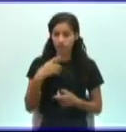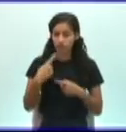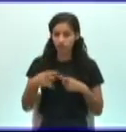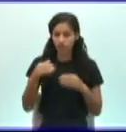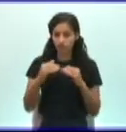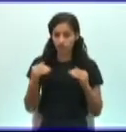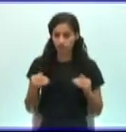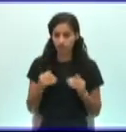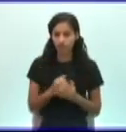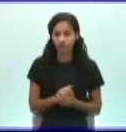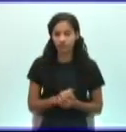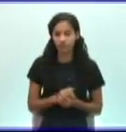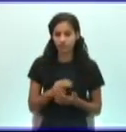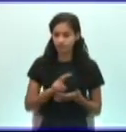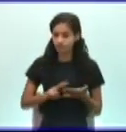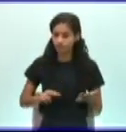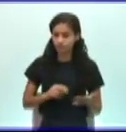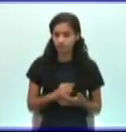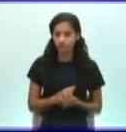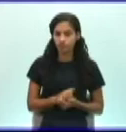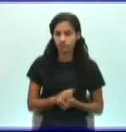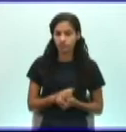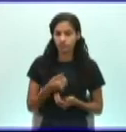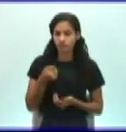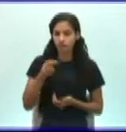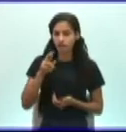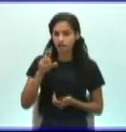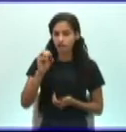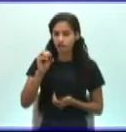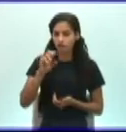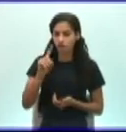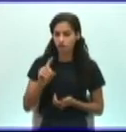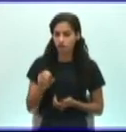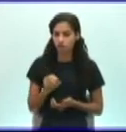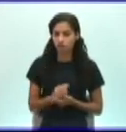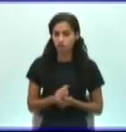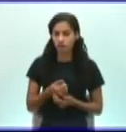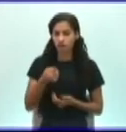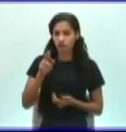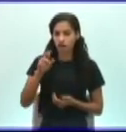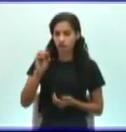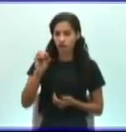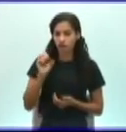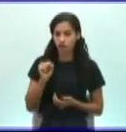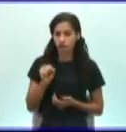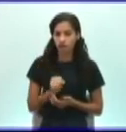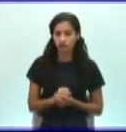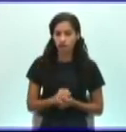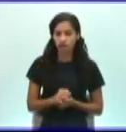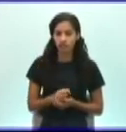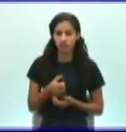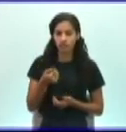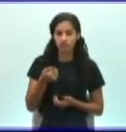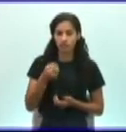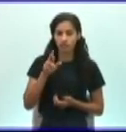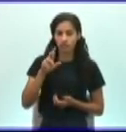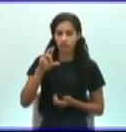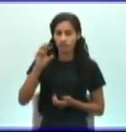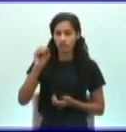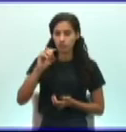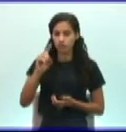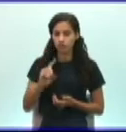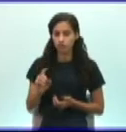debajo. Voy a leerlas. Arroz, aros. Vuelvo a leer.